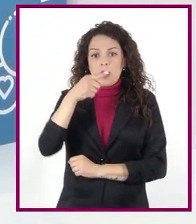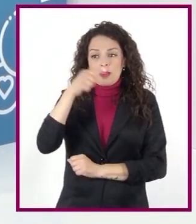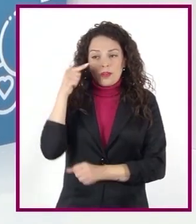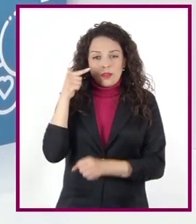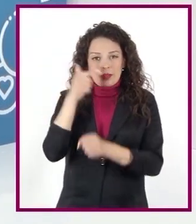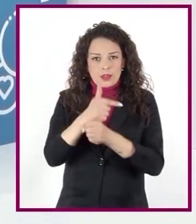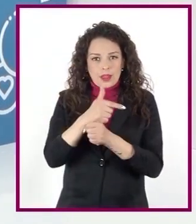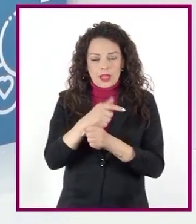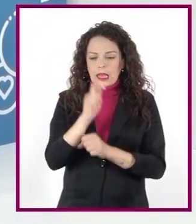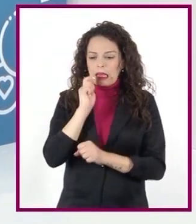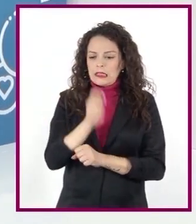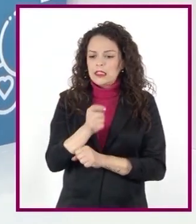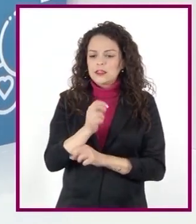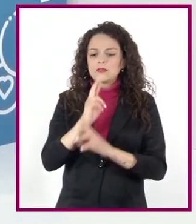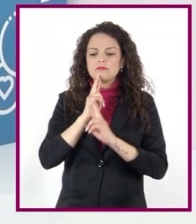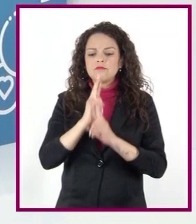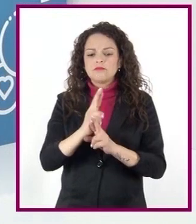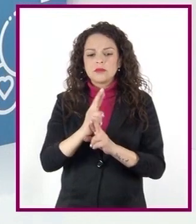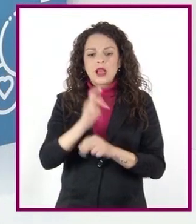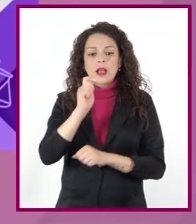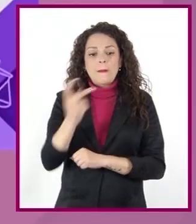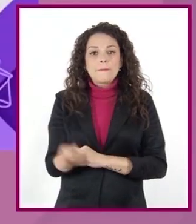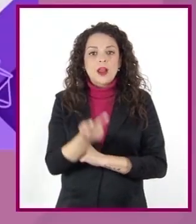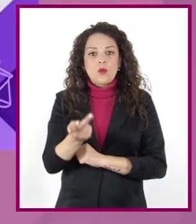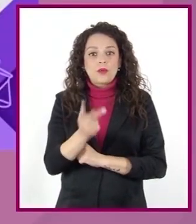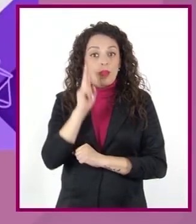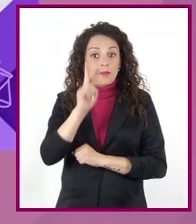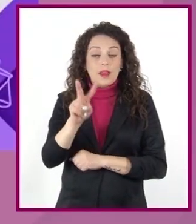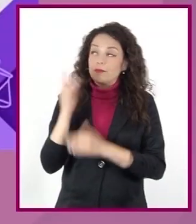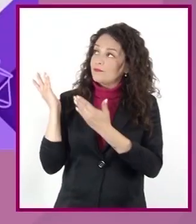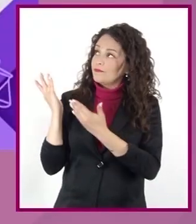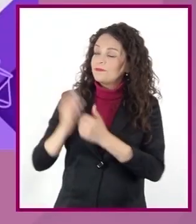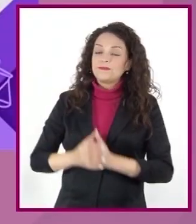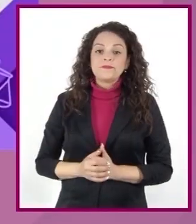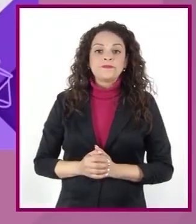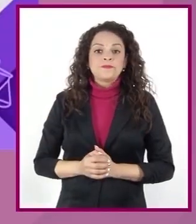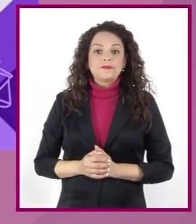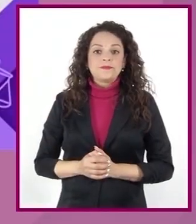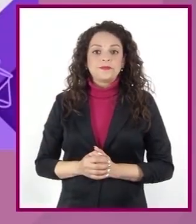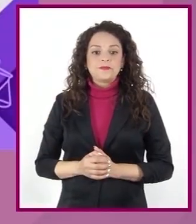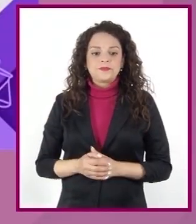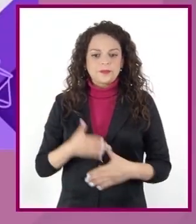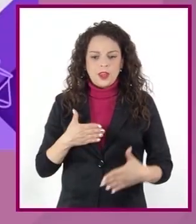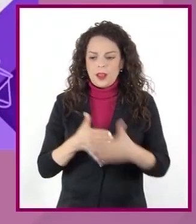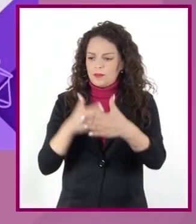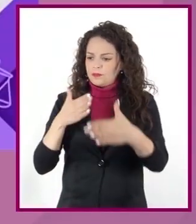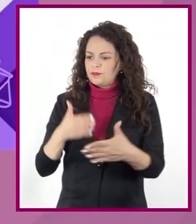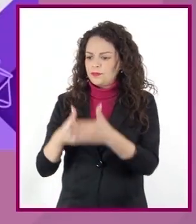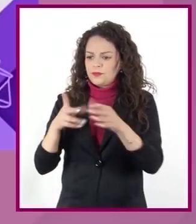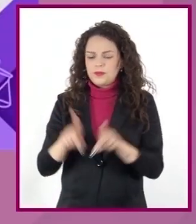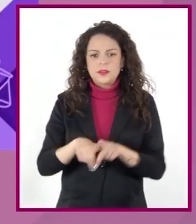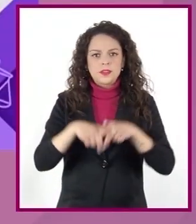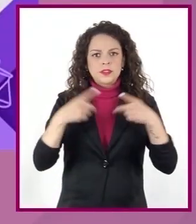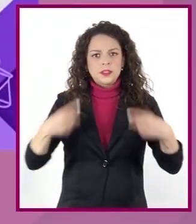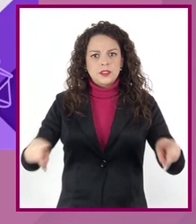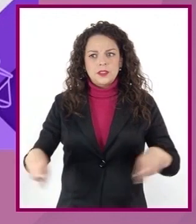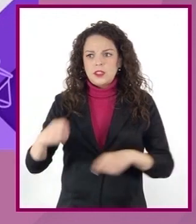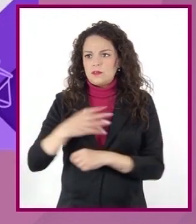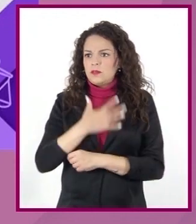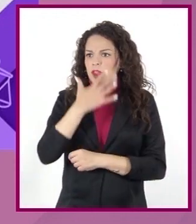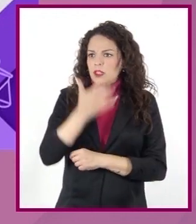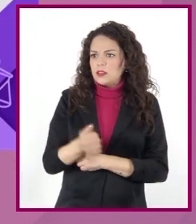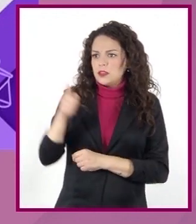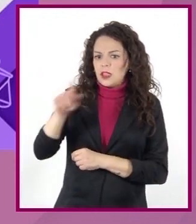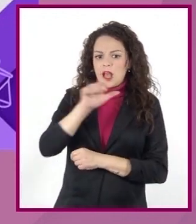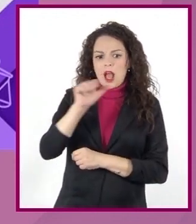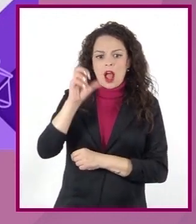las respuestas a las siguientes preguntas. ¿Cómo se limitó el desarrollo o bienestar de Aarón